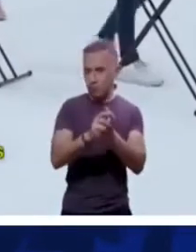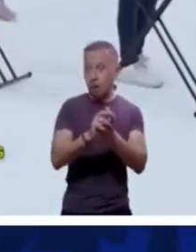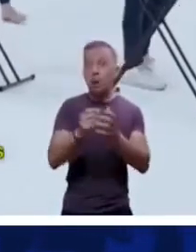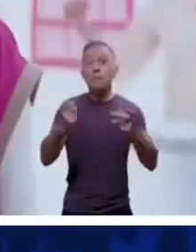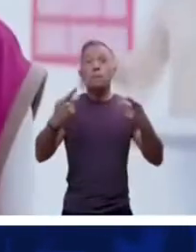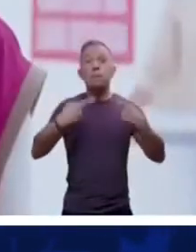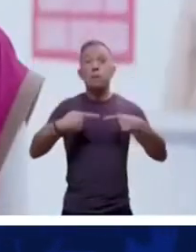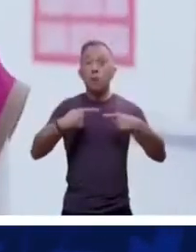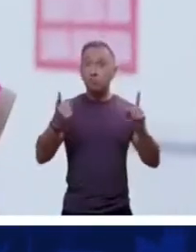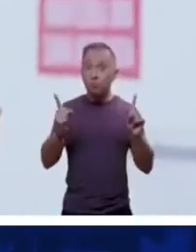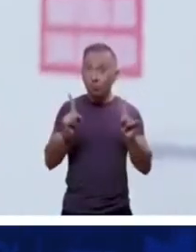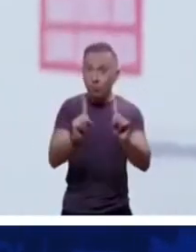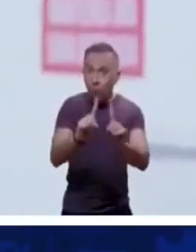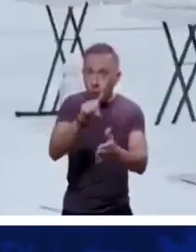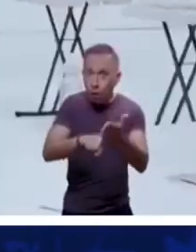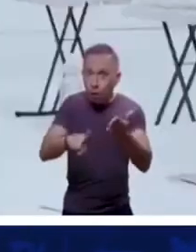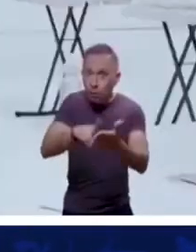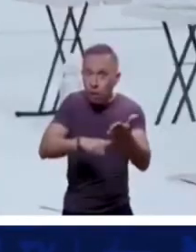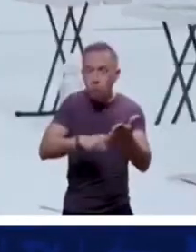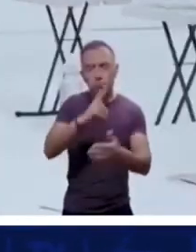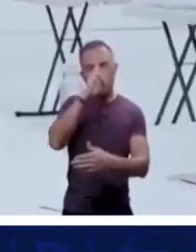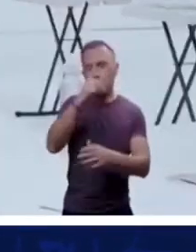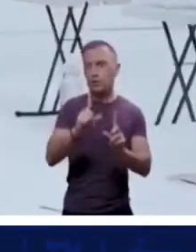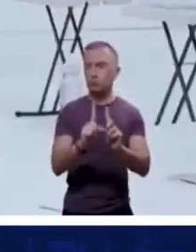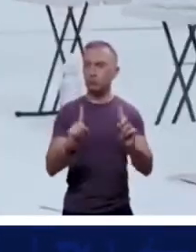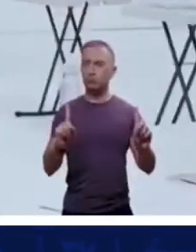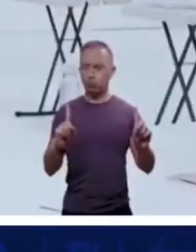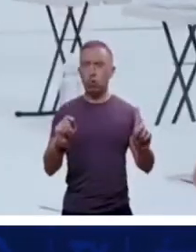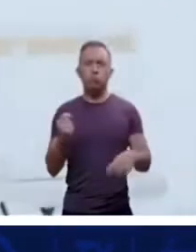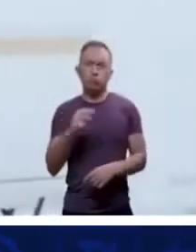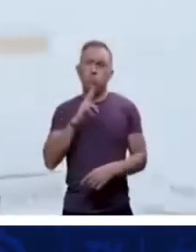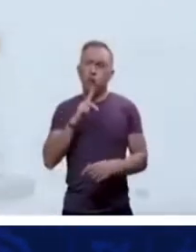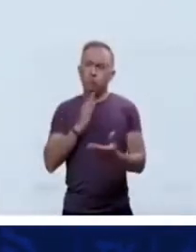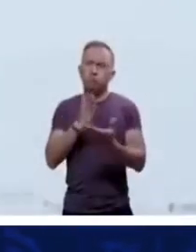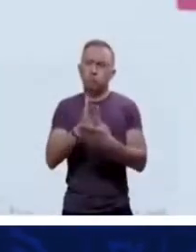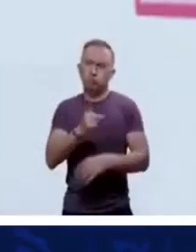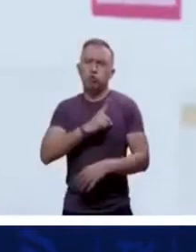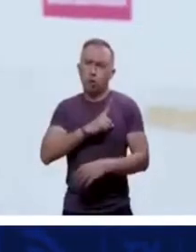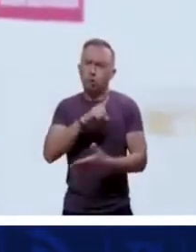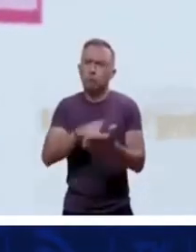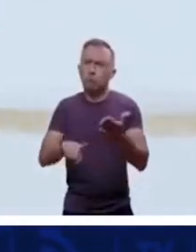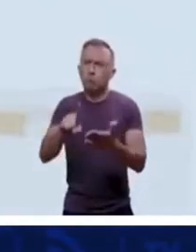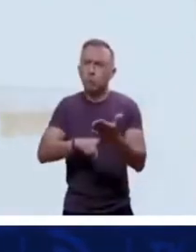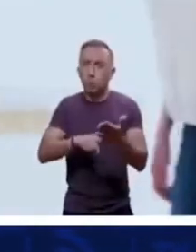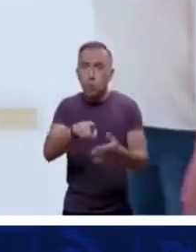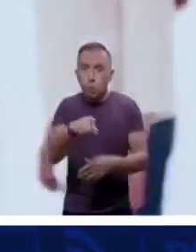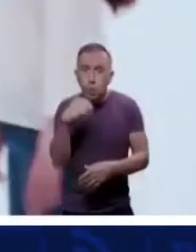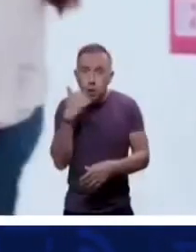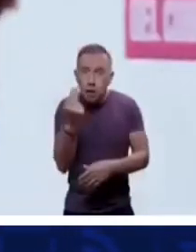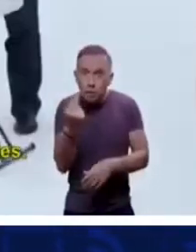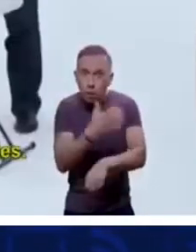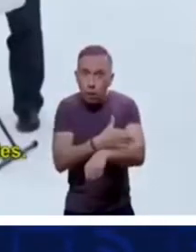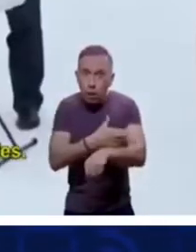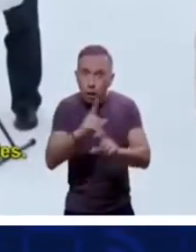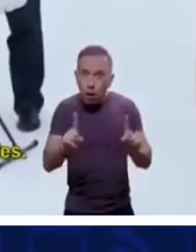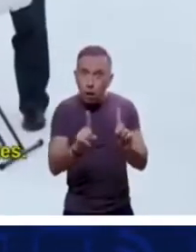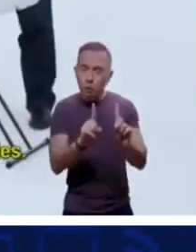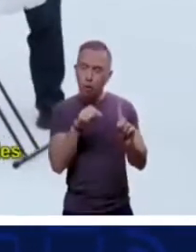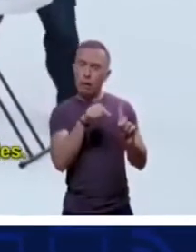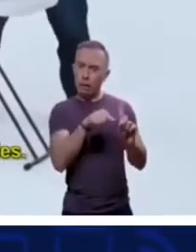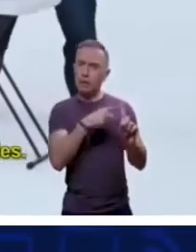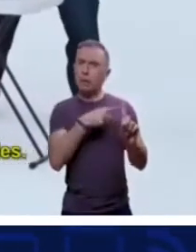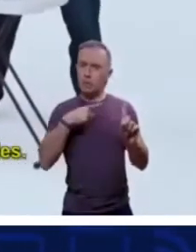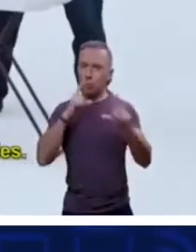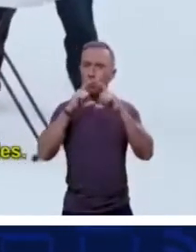ahora cómo pueden los que nos están viendo por este por un tv por ese por todo el grupo la plataforma